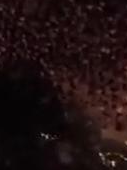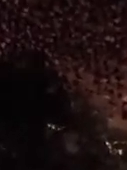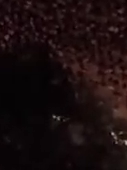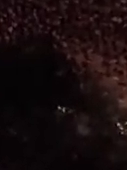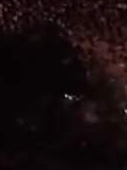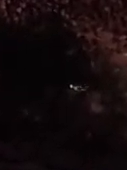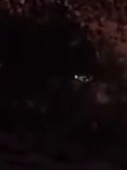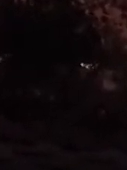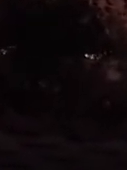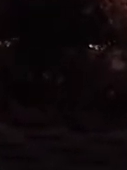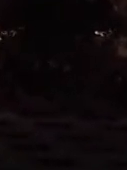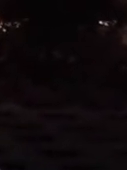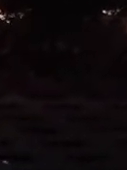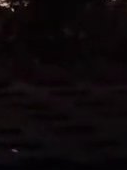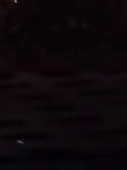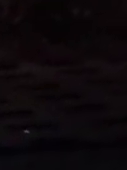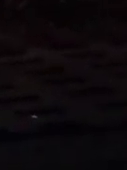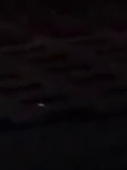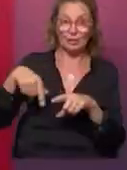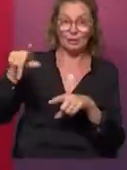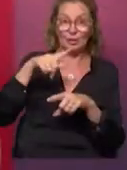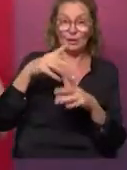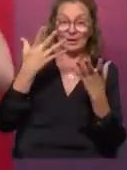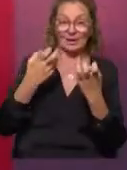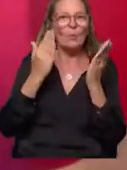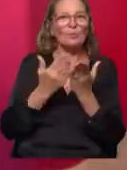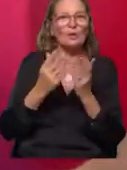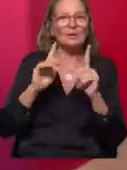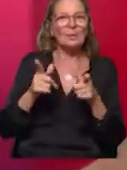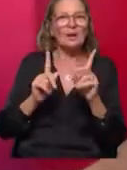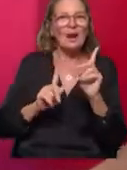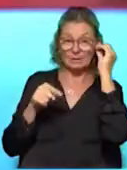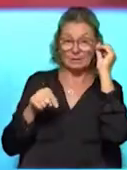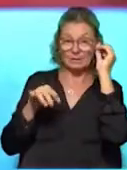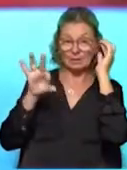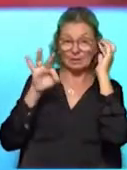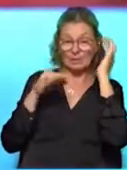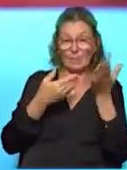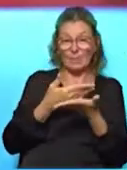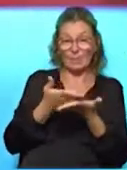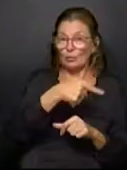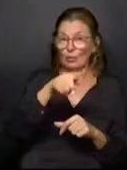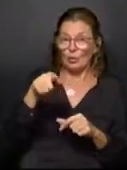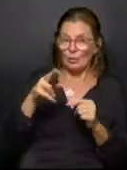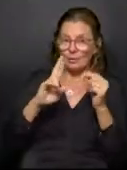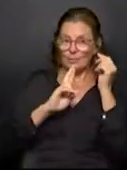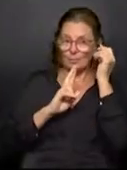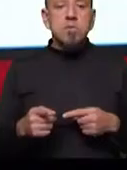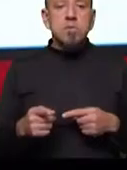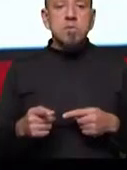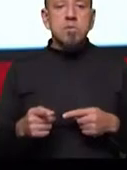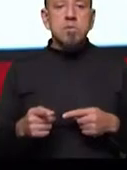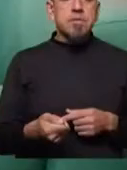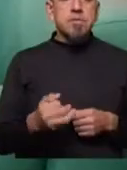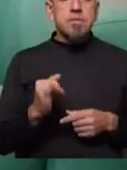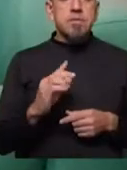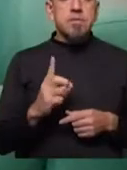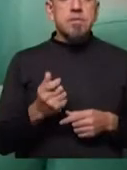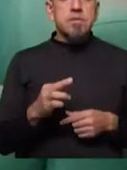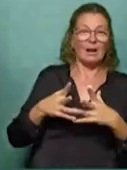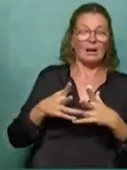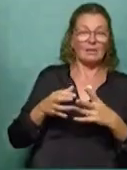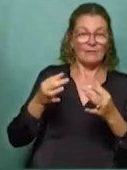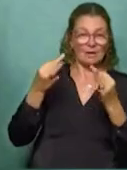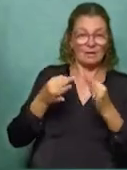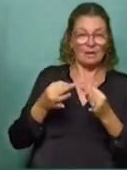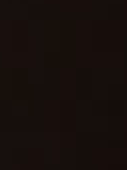Una mirada a Montevideo en clave de cultura. Noelia Campo, Pablo Silvera y Lucila Rada le toman el pulso a la vida cultural de la